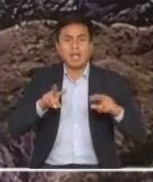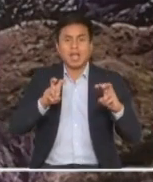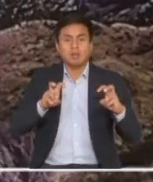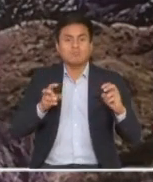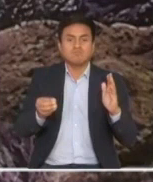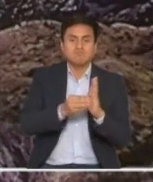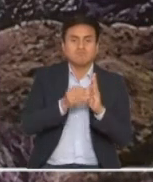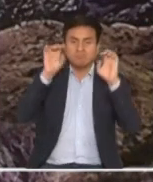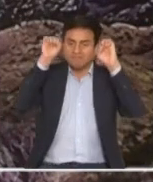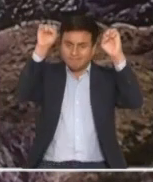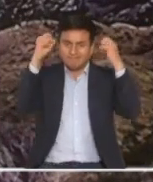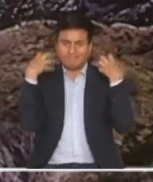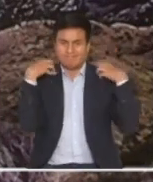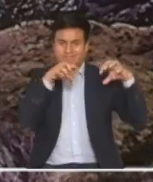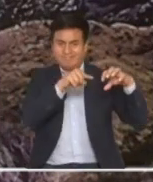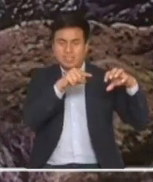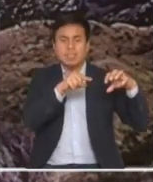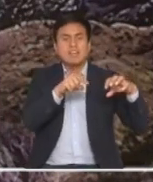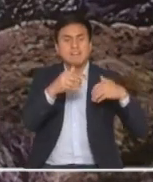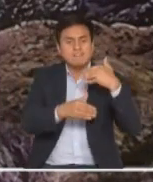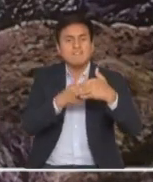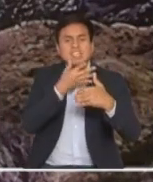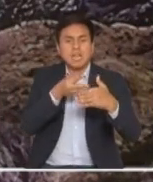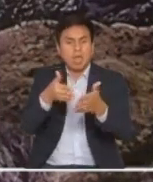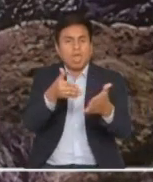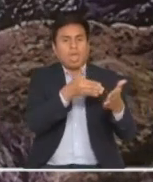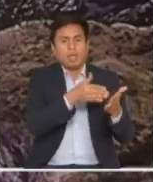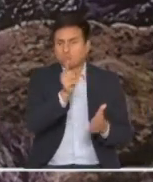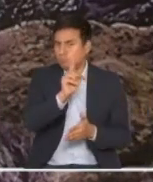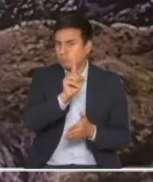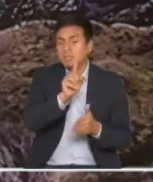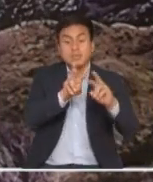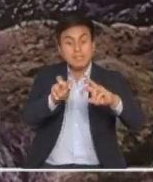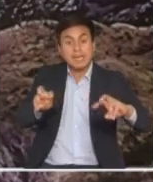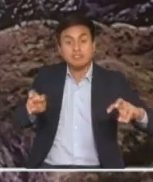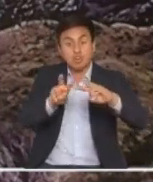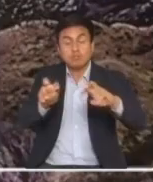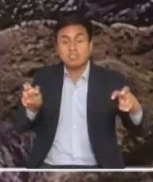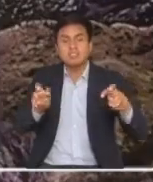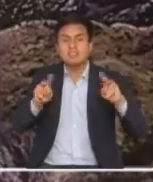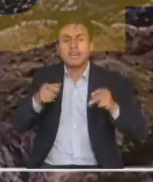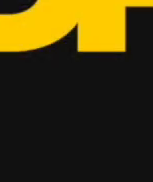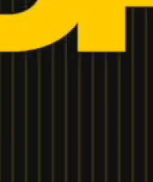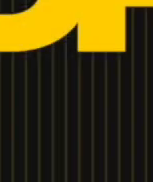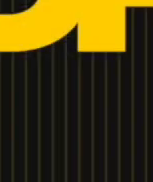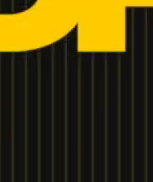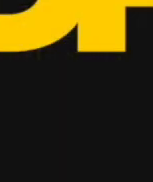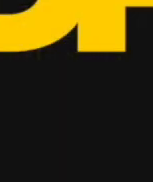ha determinado el Ministerio Público para facilitar y no entorpecer la investigación que es el carácter secreto